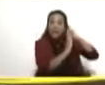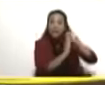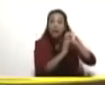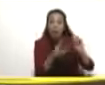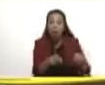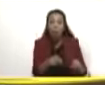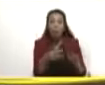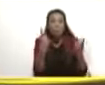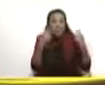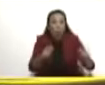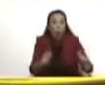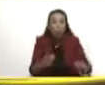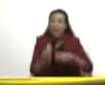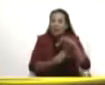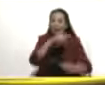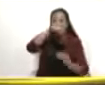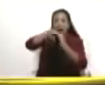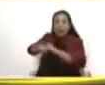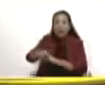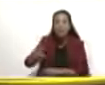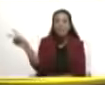Nos los trataron de aplicar 1000 veces.